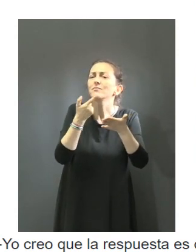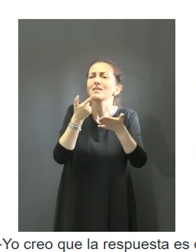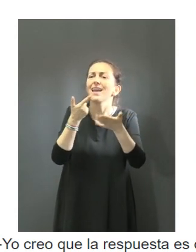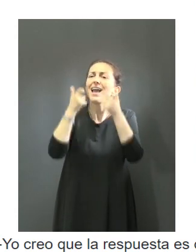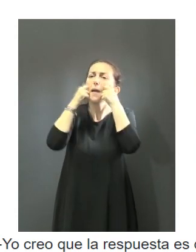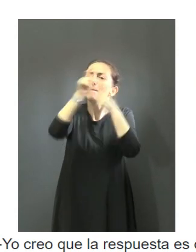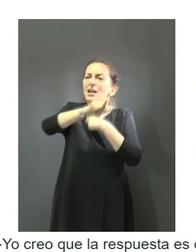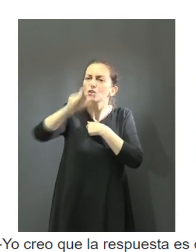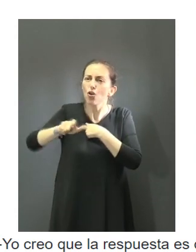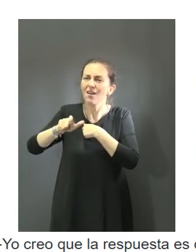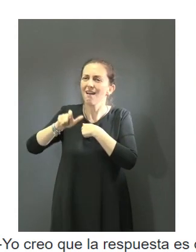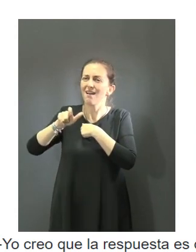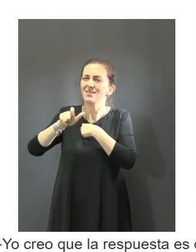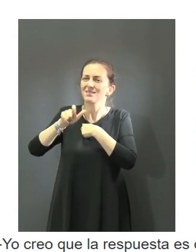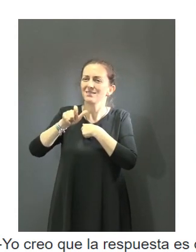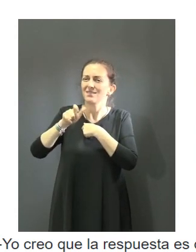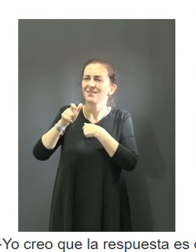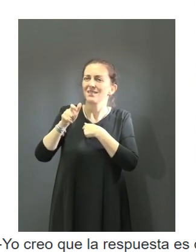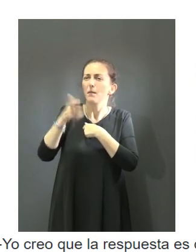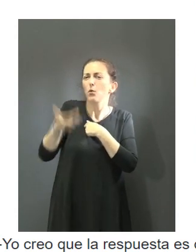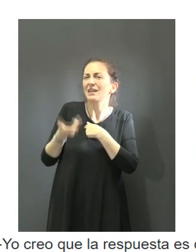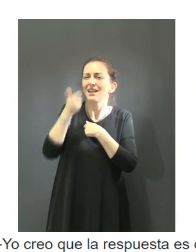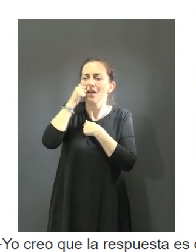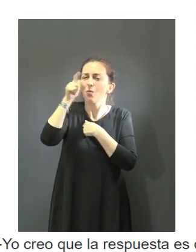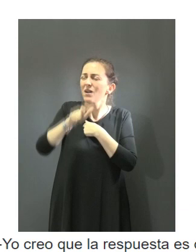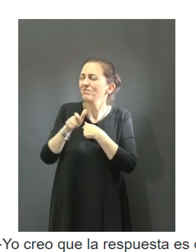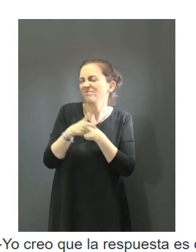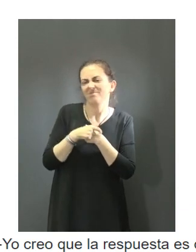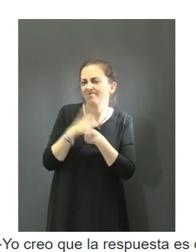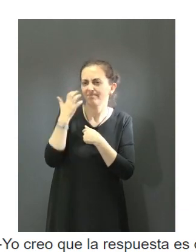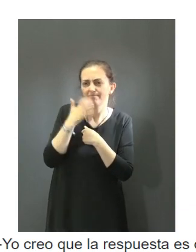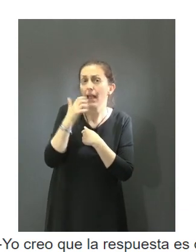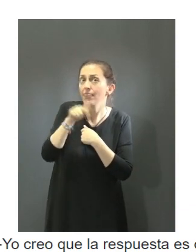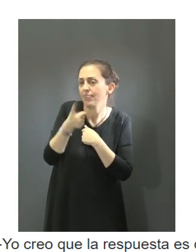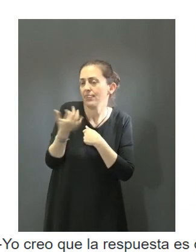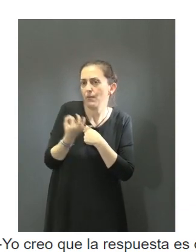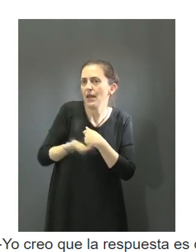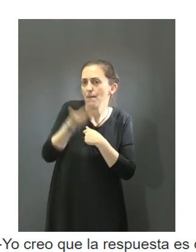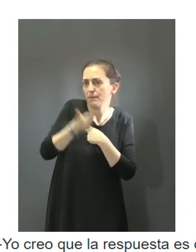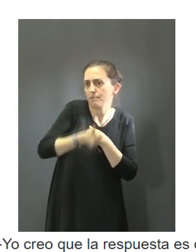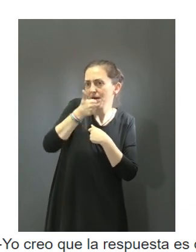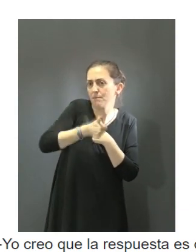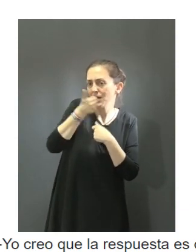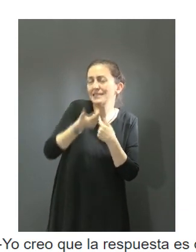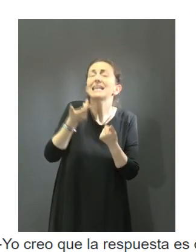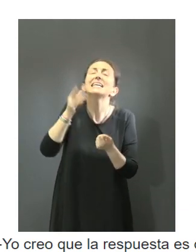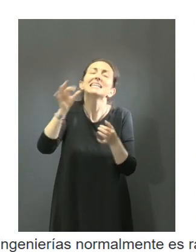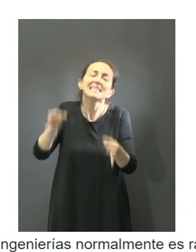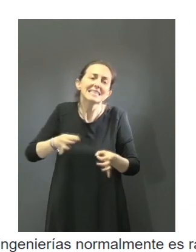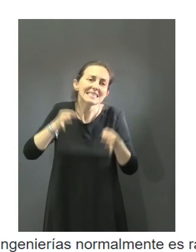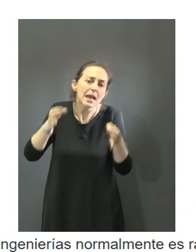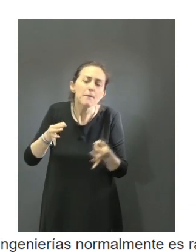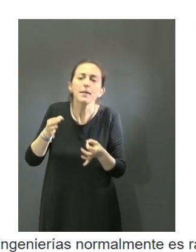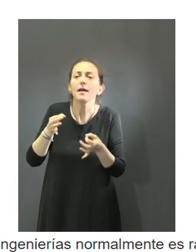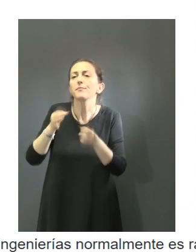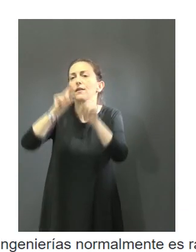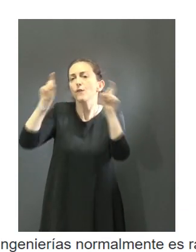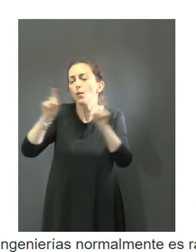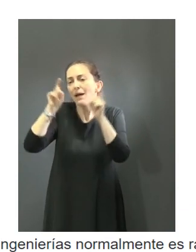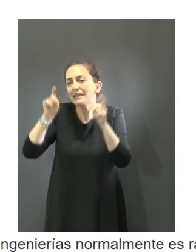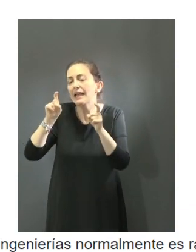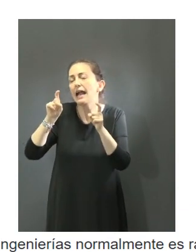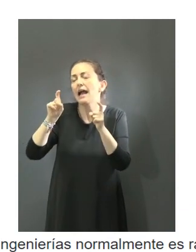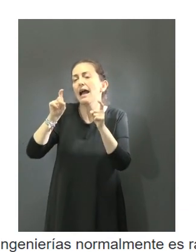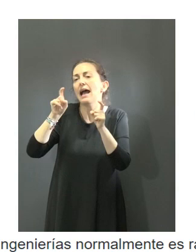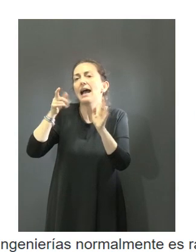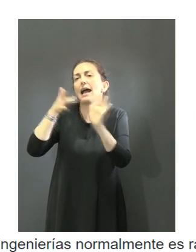factors y temas similares. Realmente es raro. Debería haber más, claramente. Siempre, por supuesto, por ejemplo, en ingeniería informática, pues se les enseña,